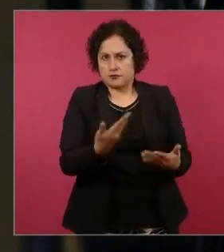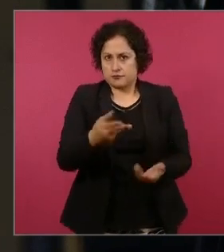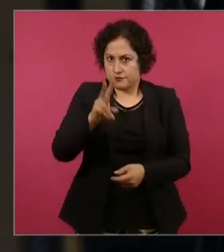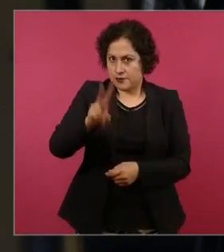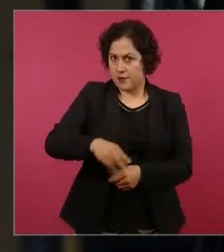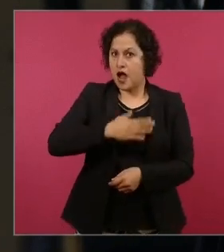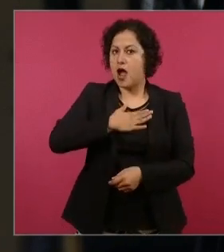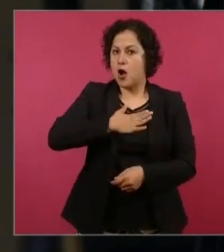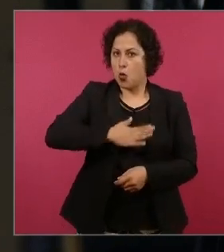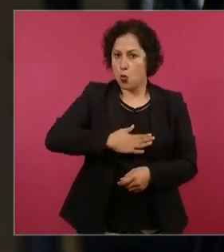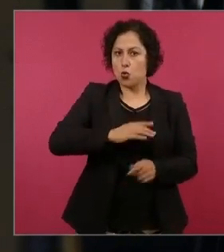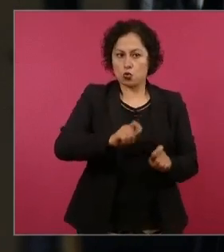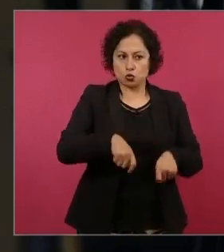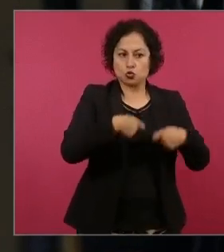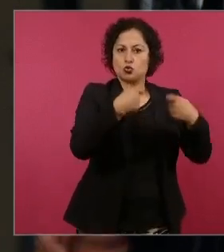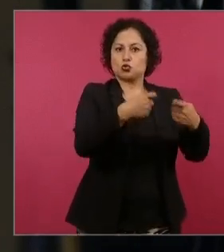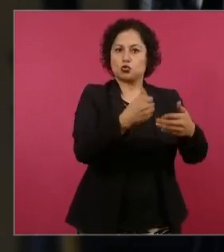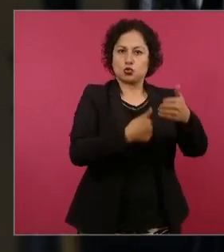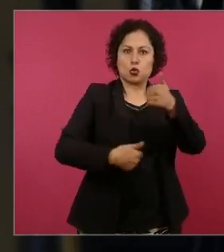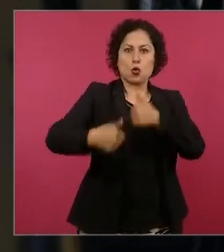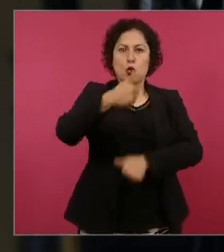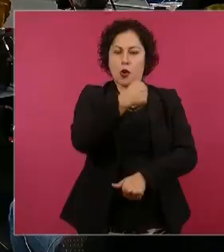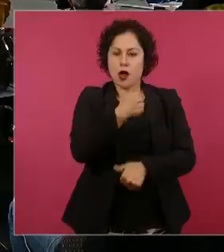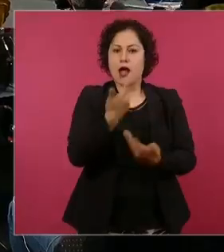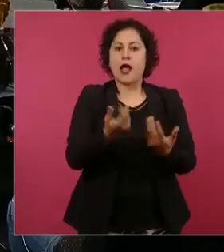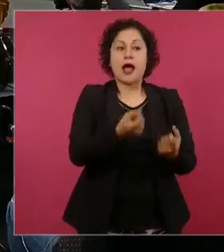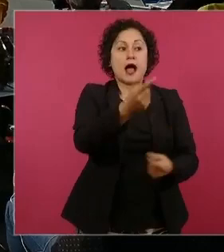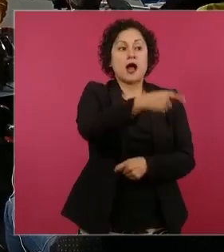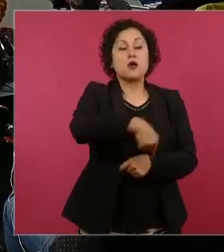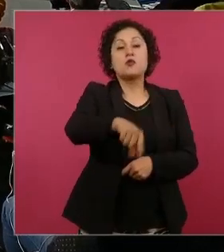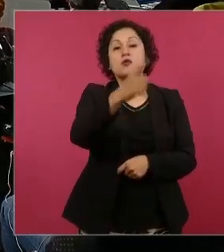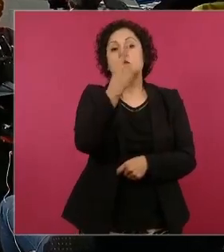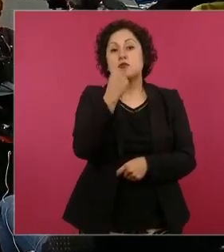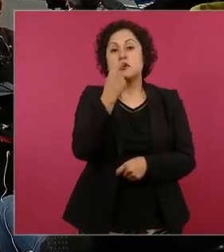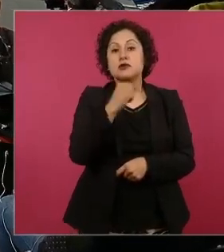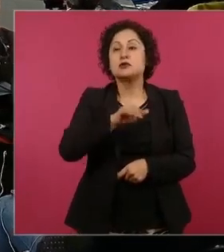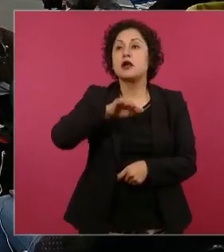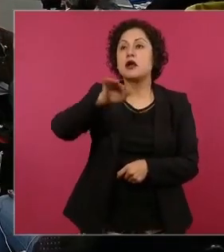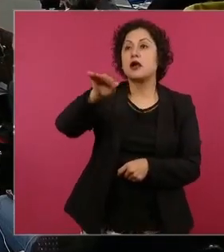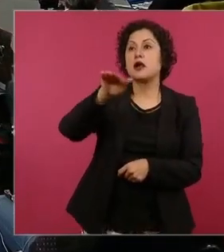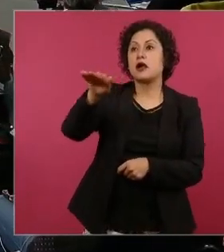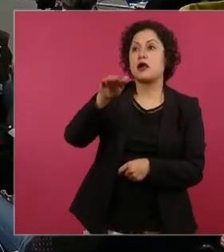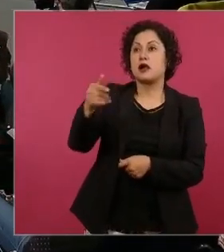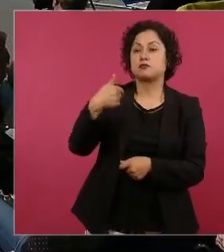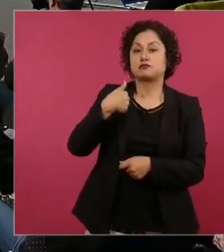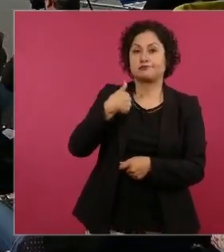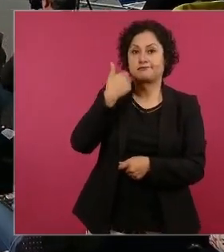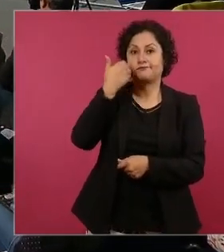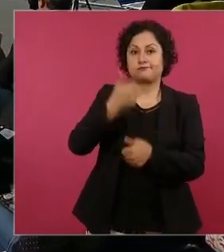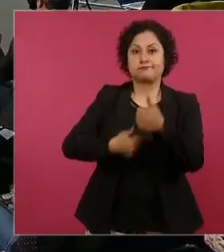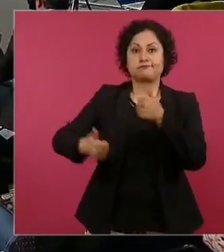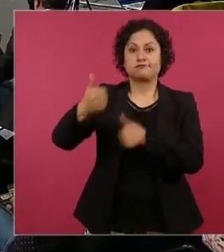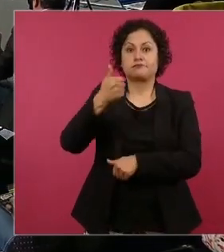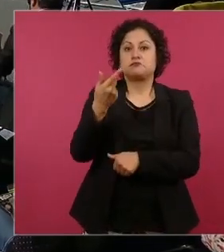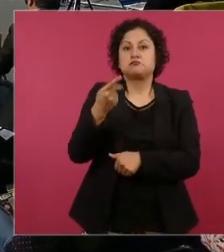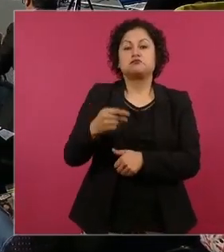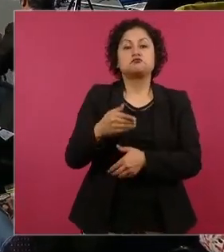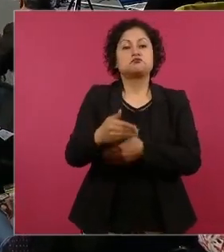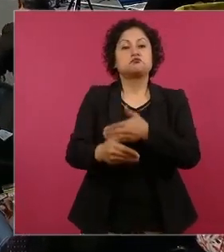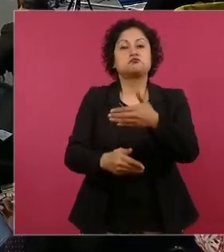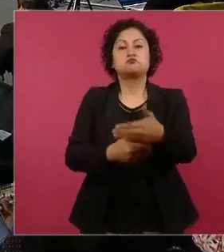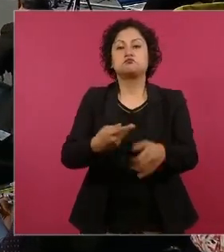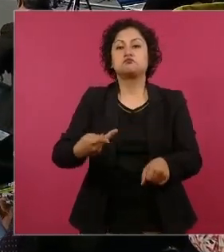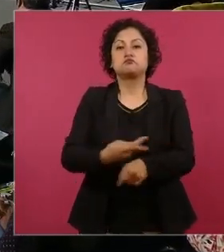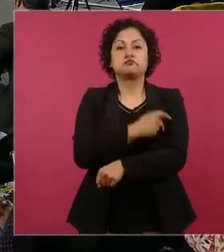grado. Hay algunos policías que han hecho solicitud para este programa, pero lamentablemente no ha sucedido nada, por lo que